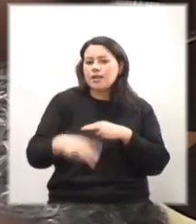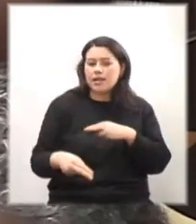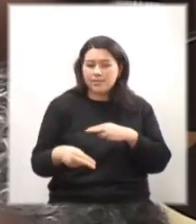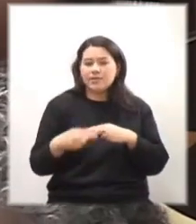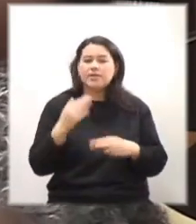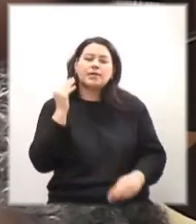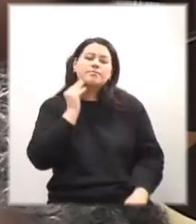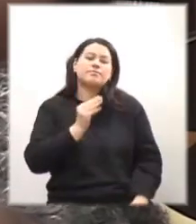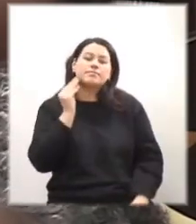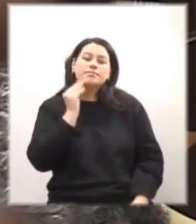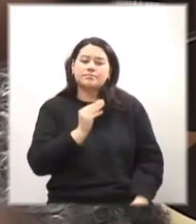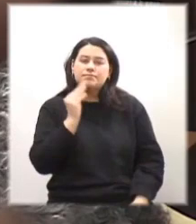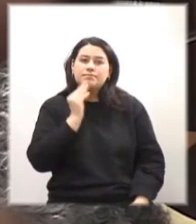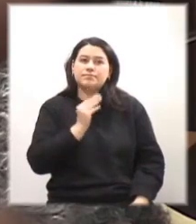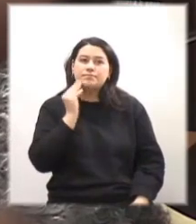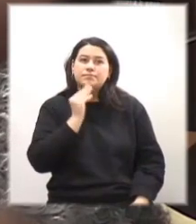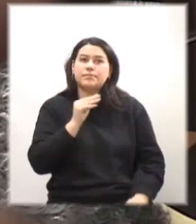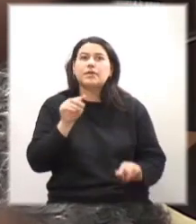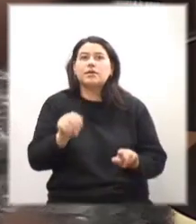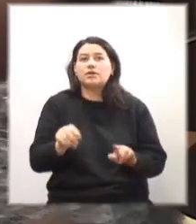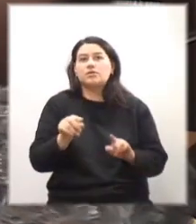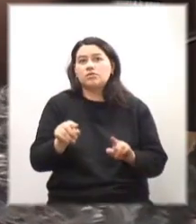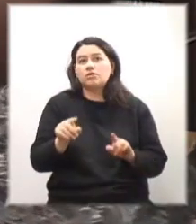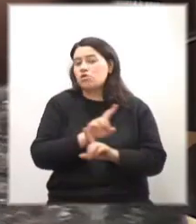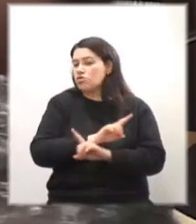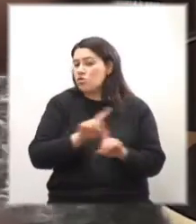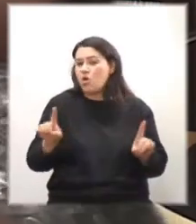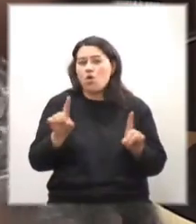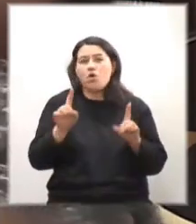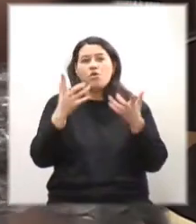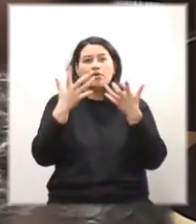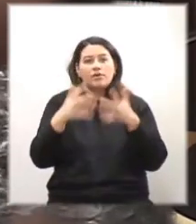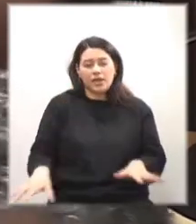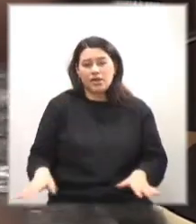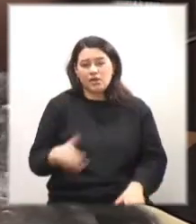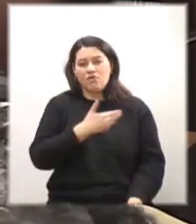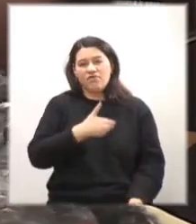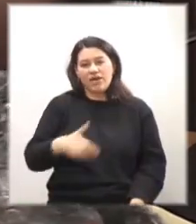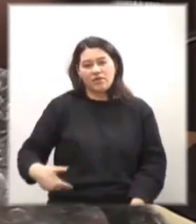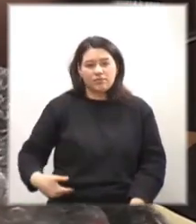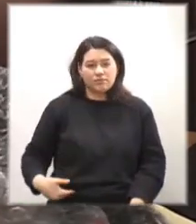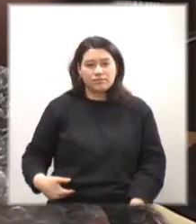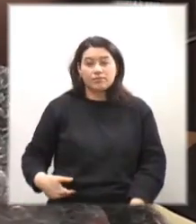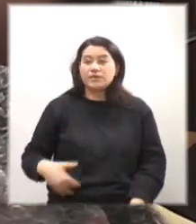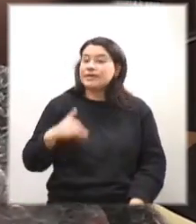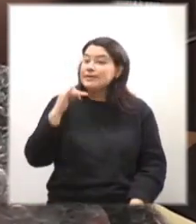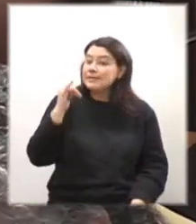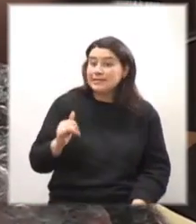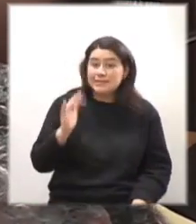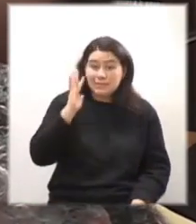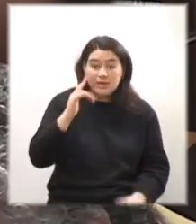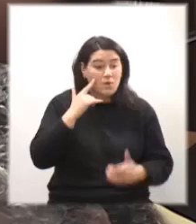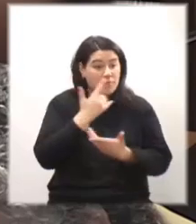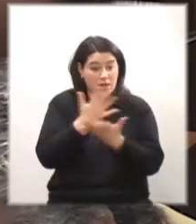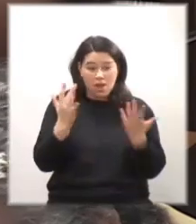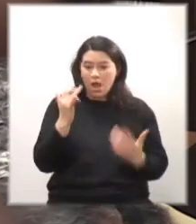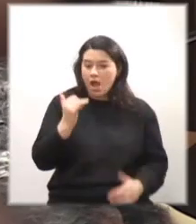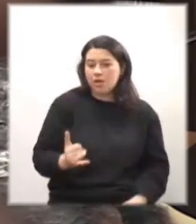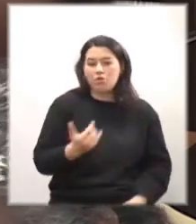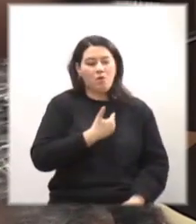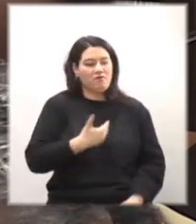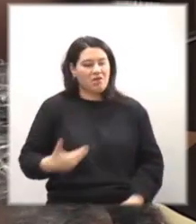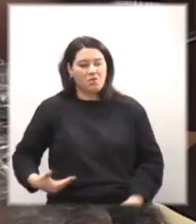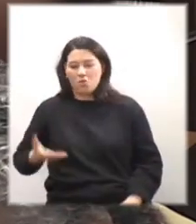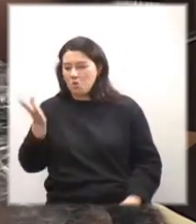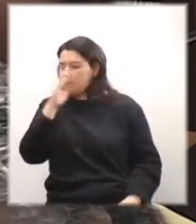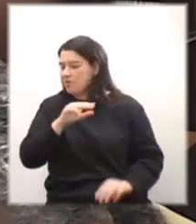la discrecionalidad y eso es lo que no quiere el gobierno. Si hubiera transparencia, el gobierno no